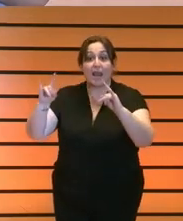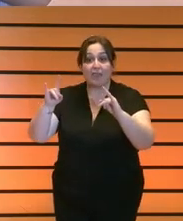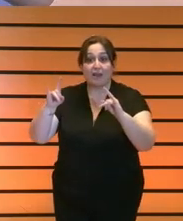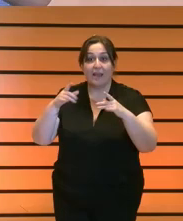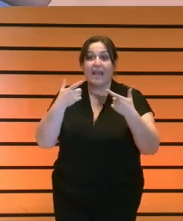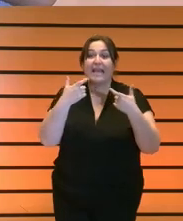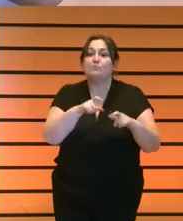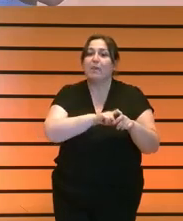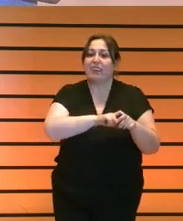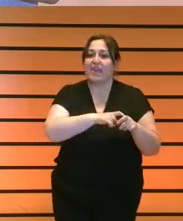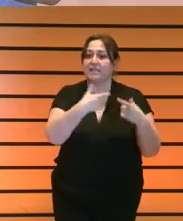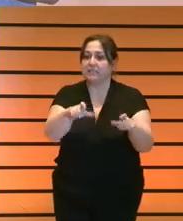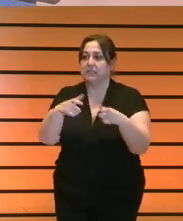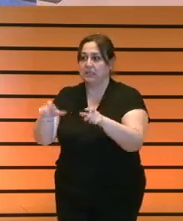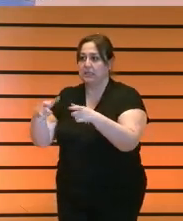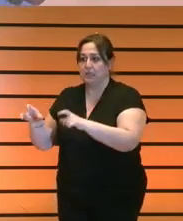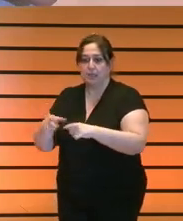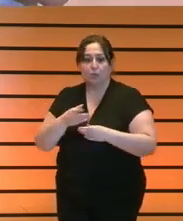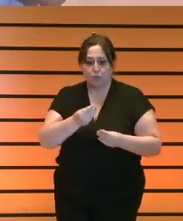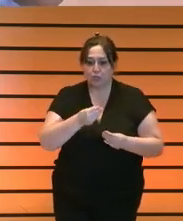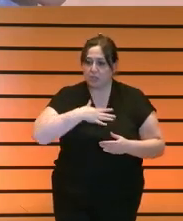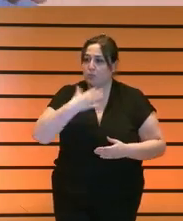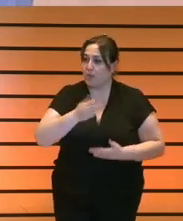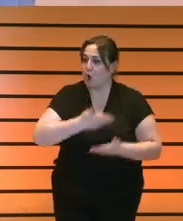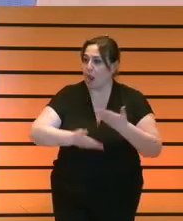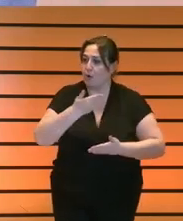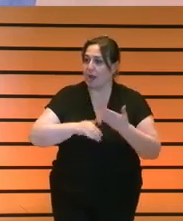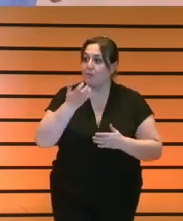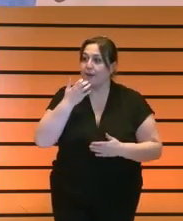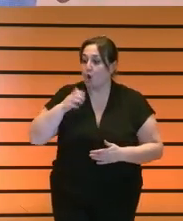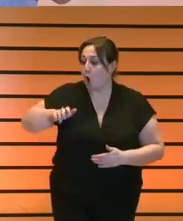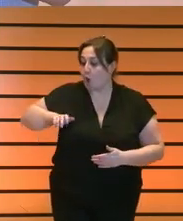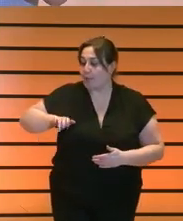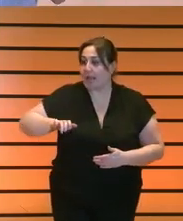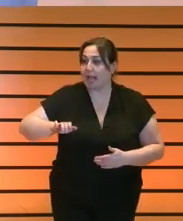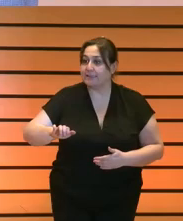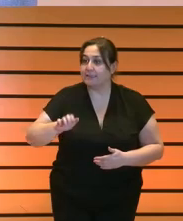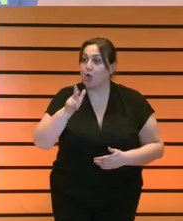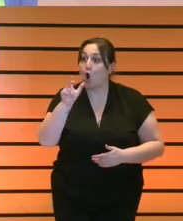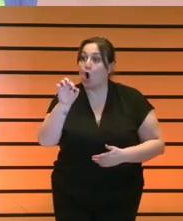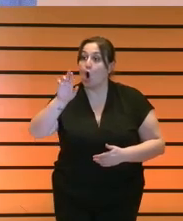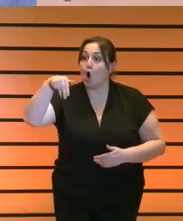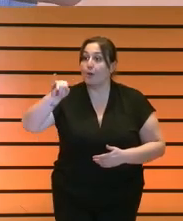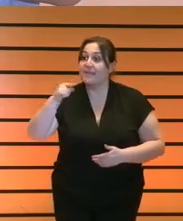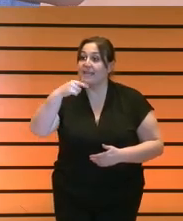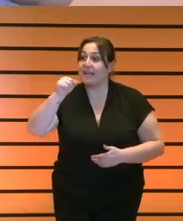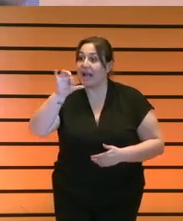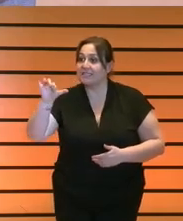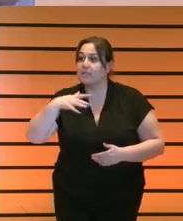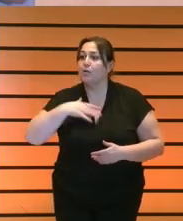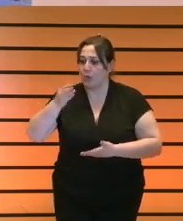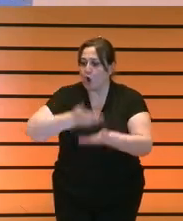hay muchas que son capaces de colaborar. Por ejemplo, las hormigas son capaces de colaborar para hacer hormigueros enormes, o las